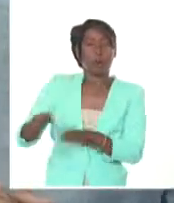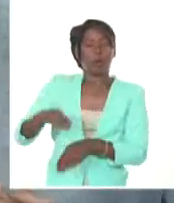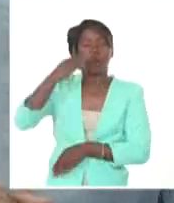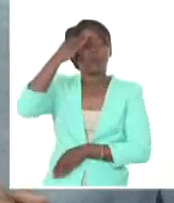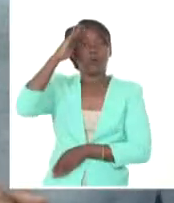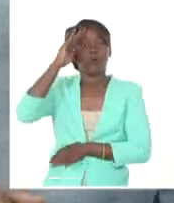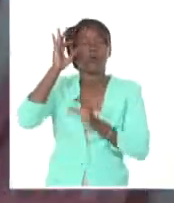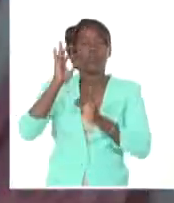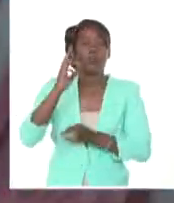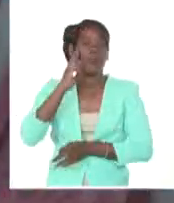sus mártires